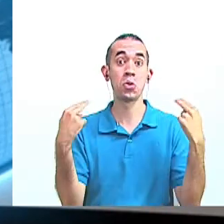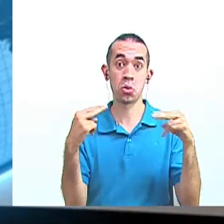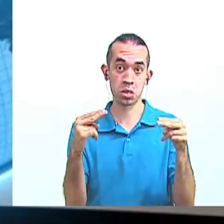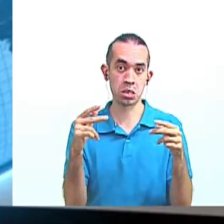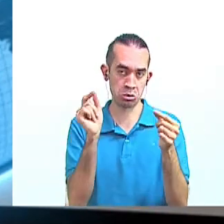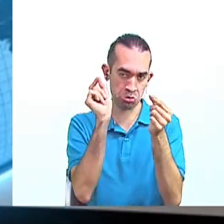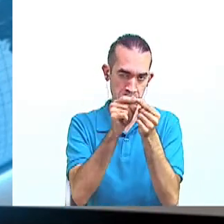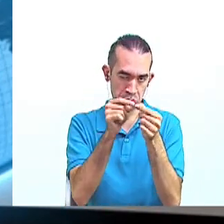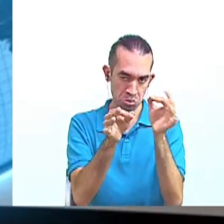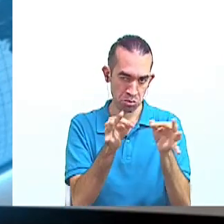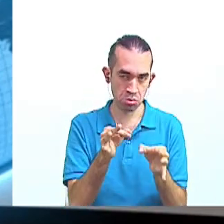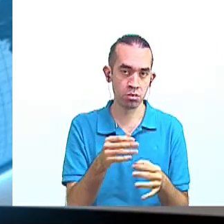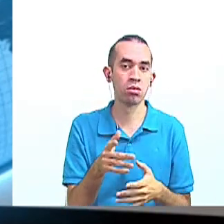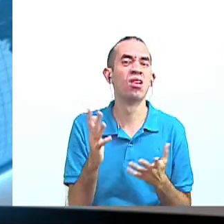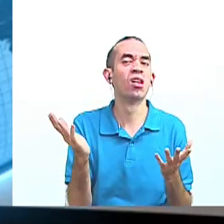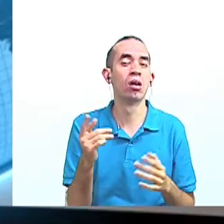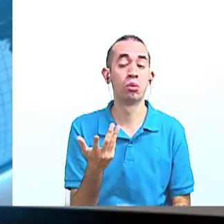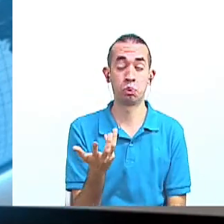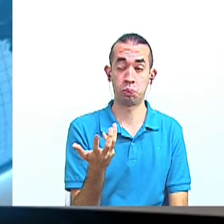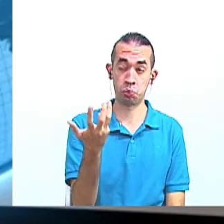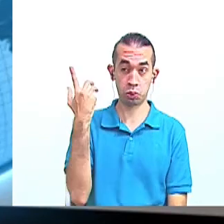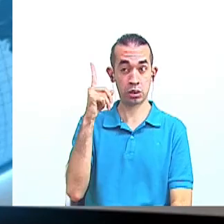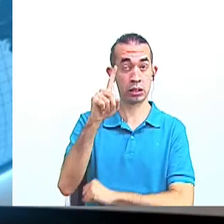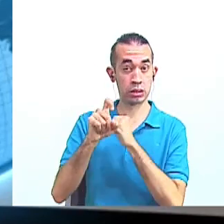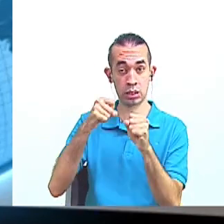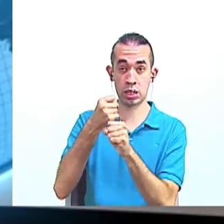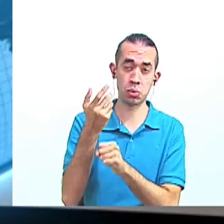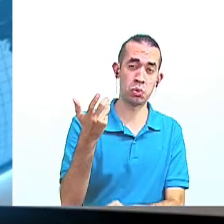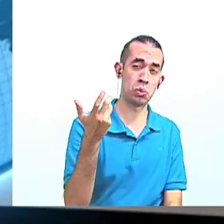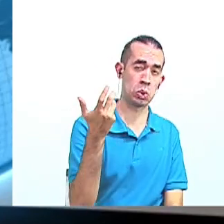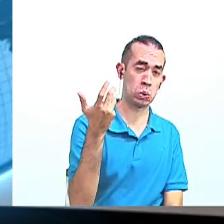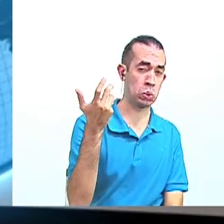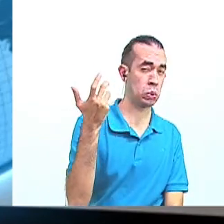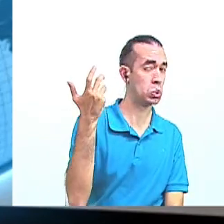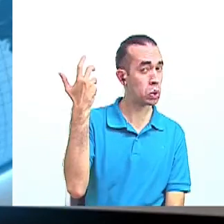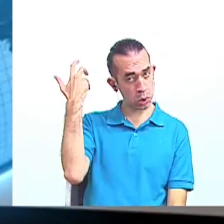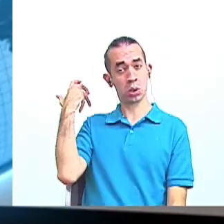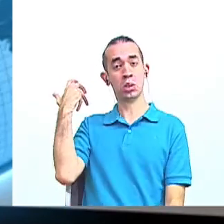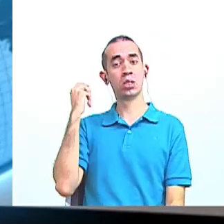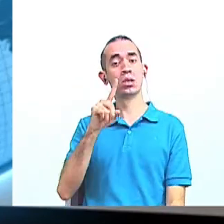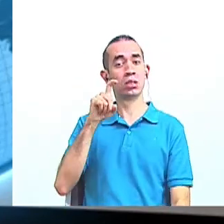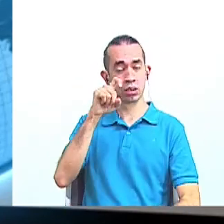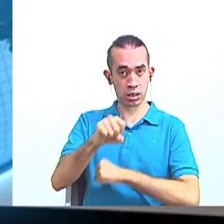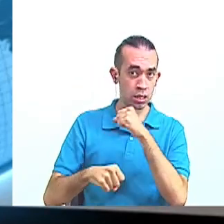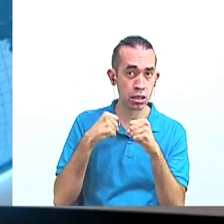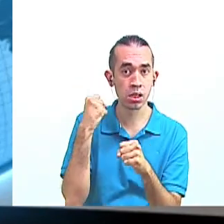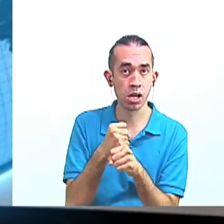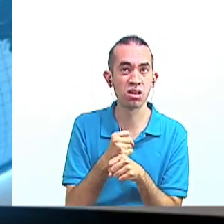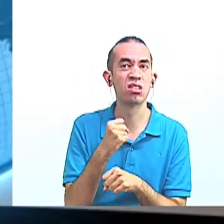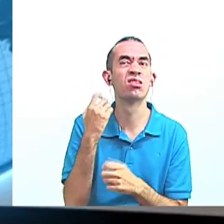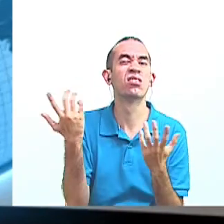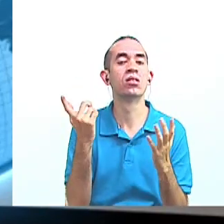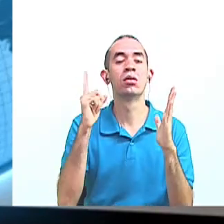vamos a trasladar hace 100 años atrás. Vamos atrás en el tiempo, 100 años,